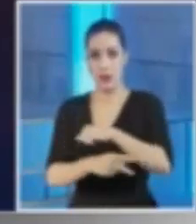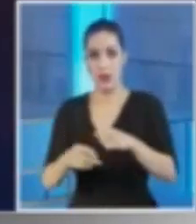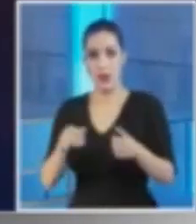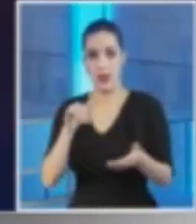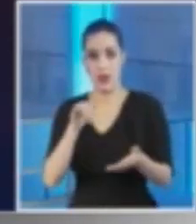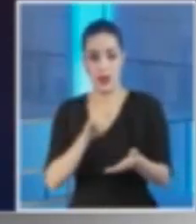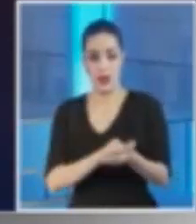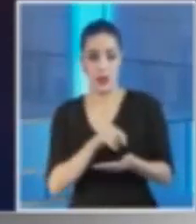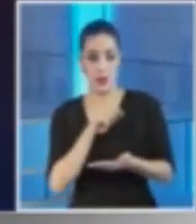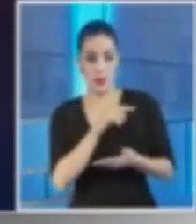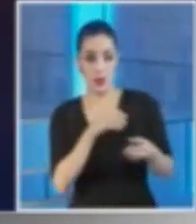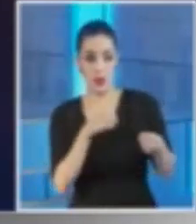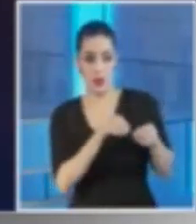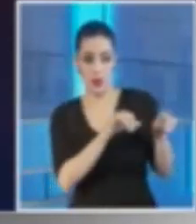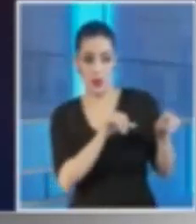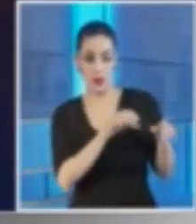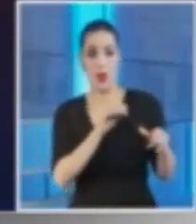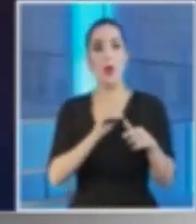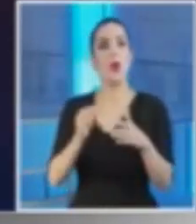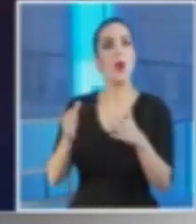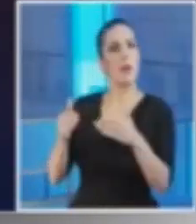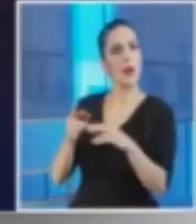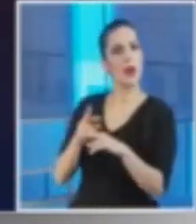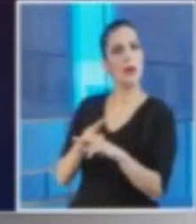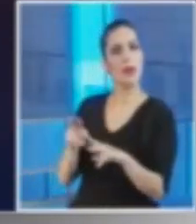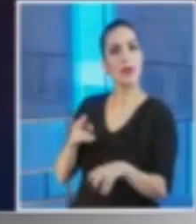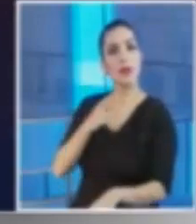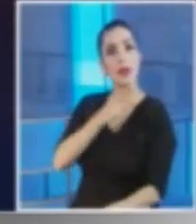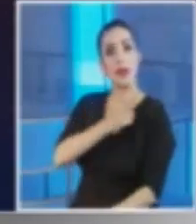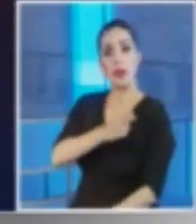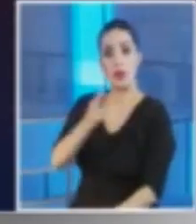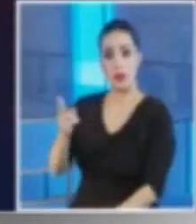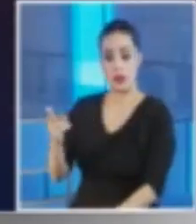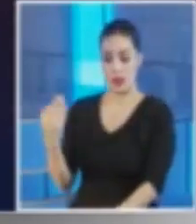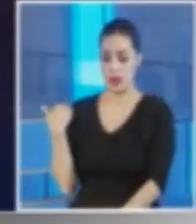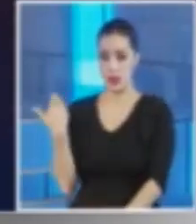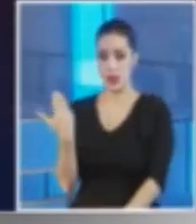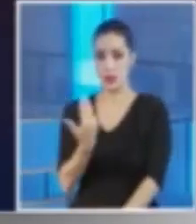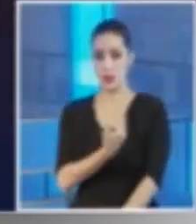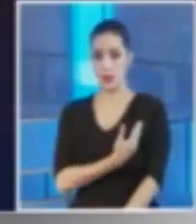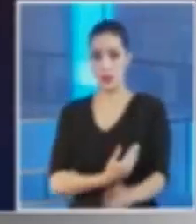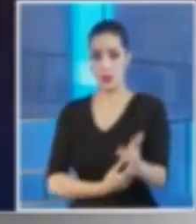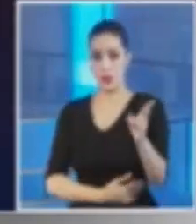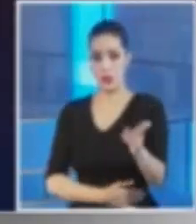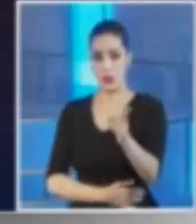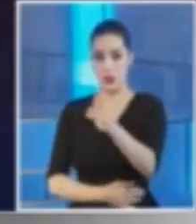lo mismo, o entre un Panamá diferente. Ustedes y nosotros, ustedes deciden.